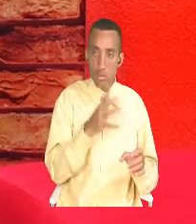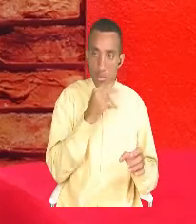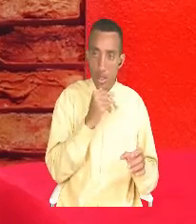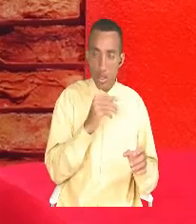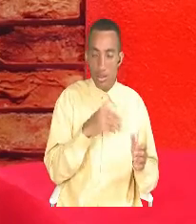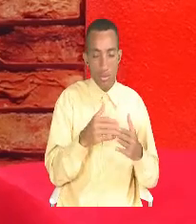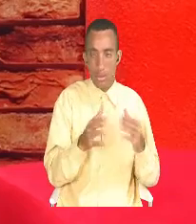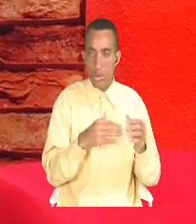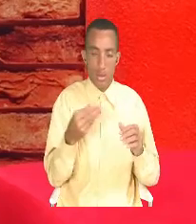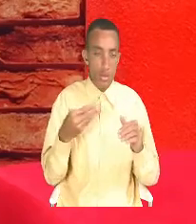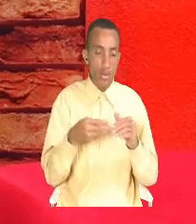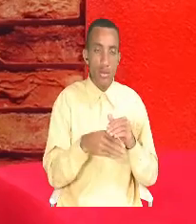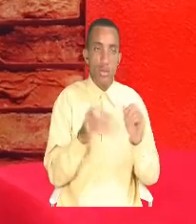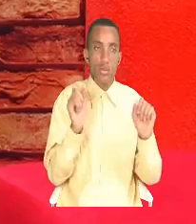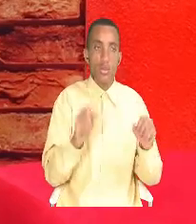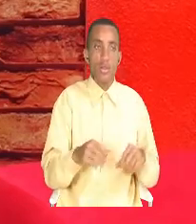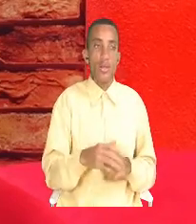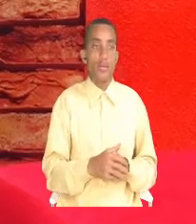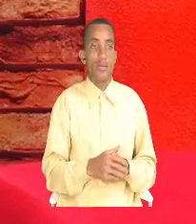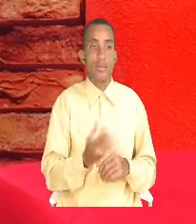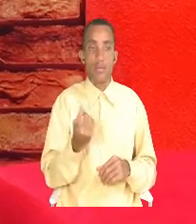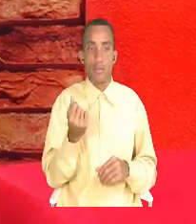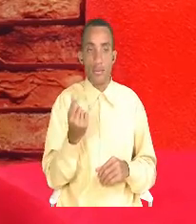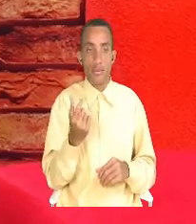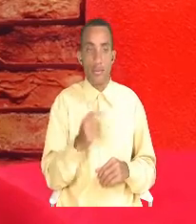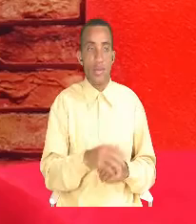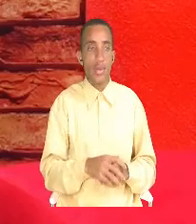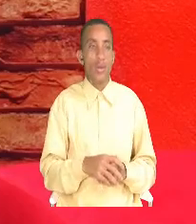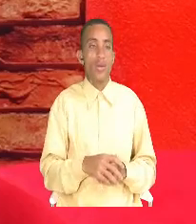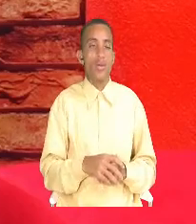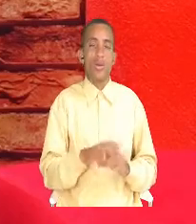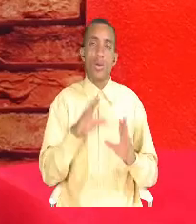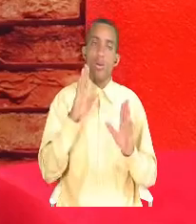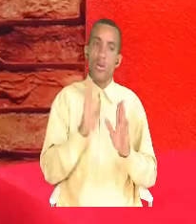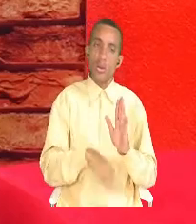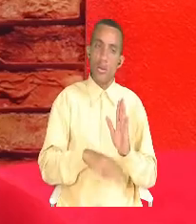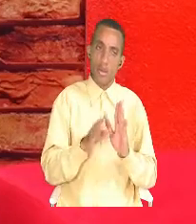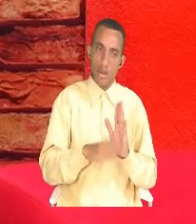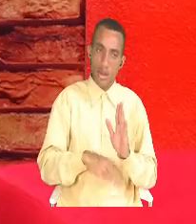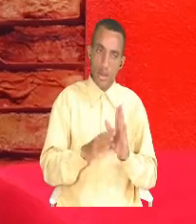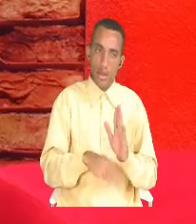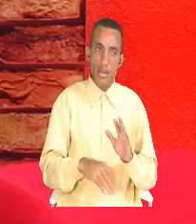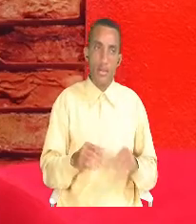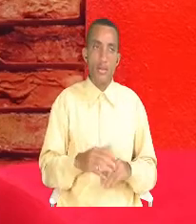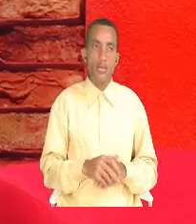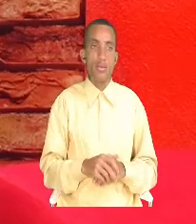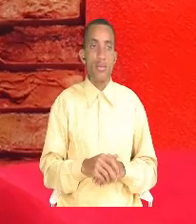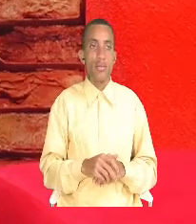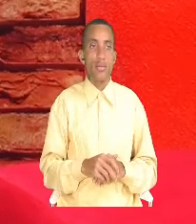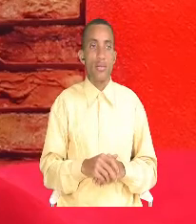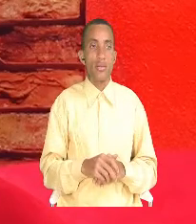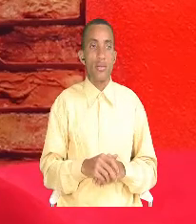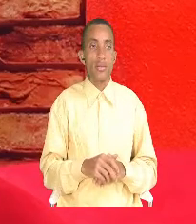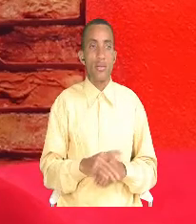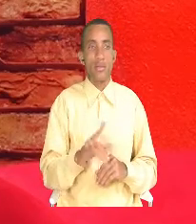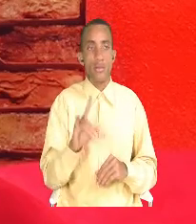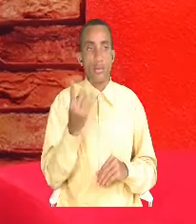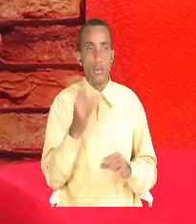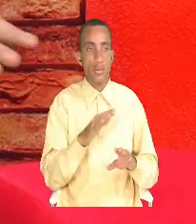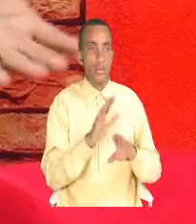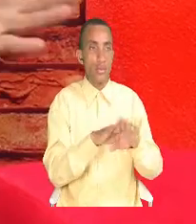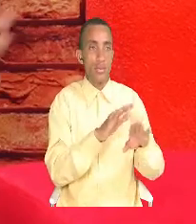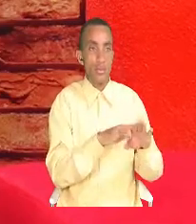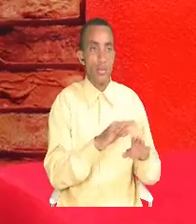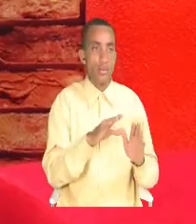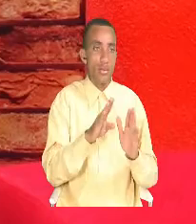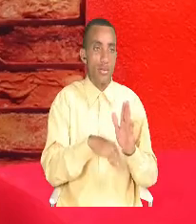conocen nuestras tarifas y es de locura. O sea, dijimos, tenemos que entrar con pie firme, y si te debo decir, tenemos